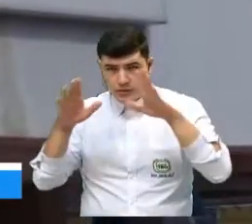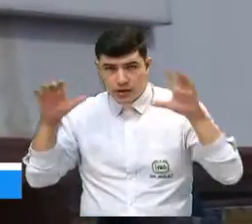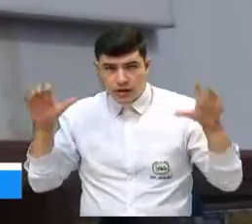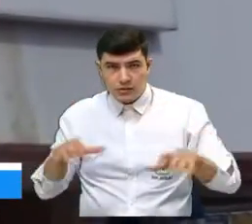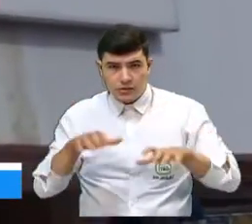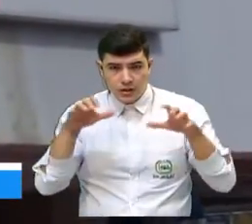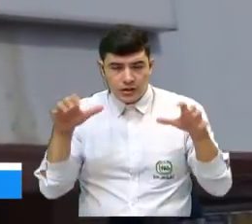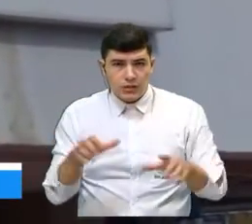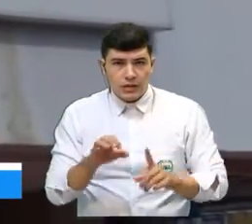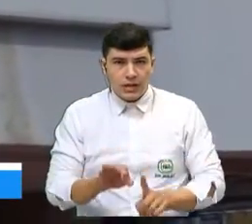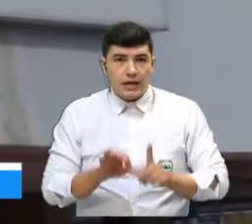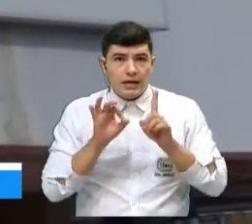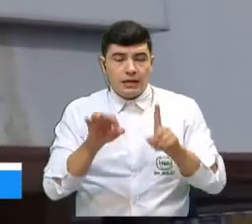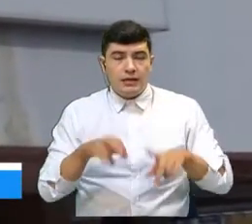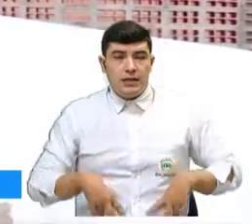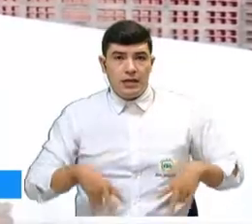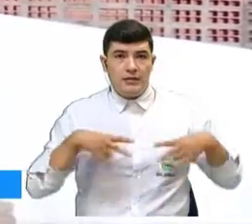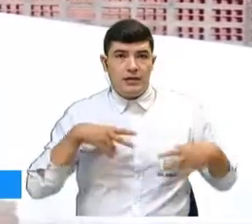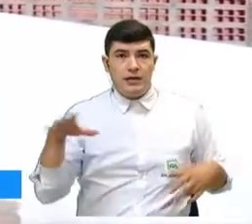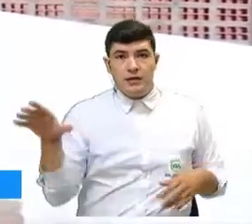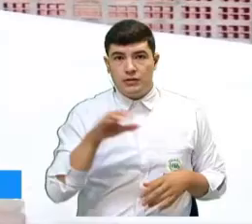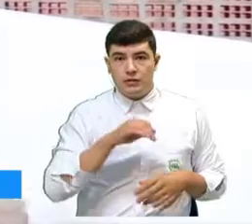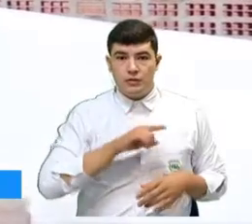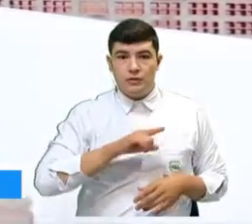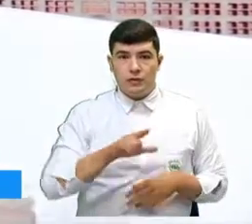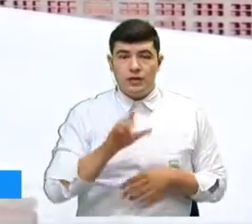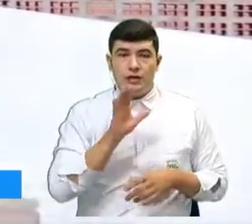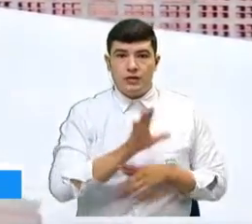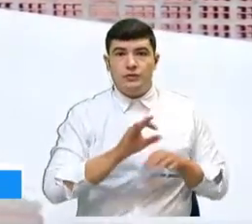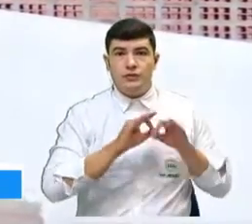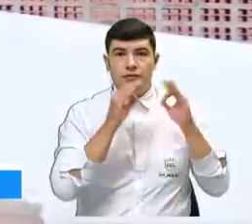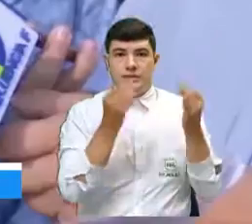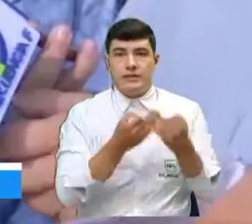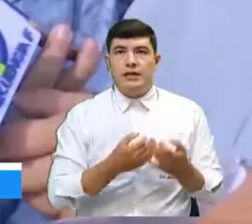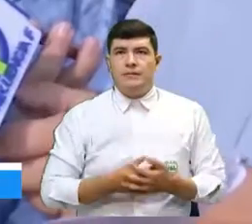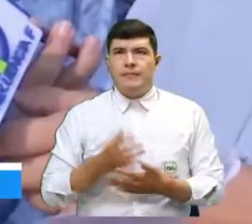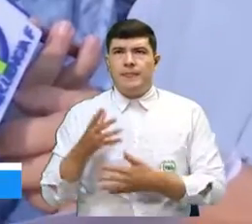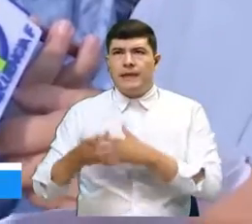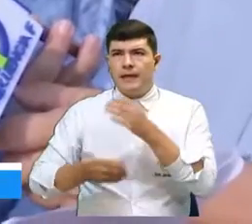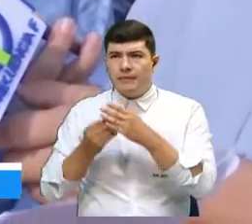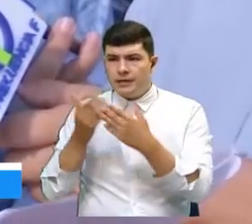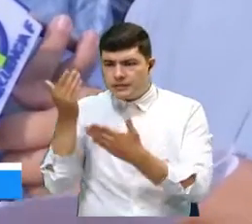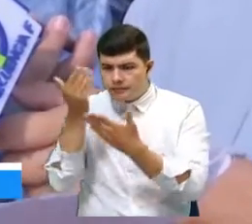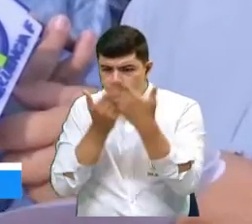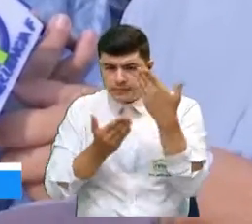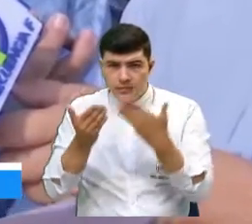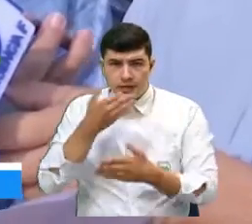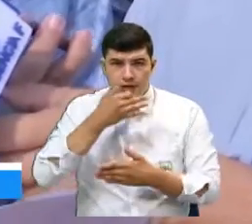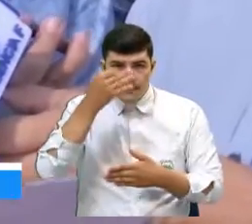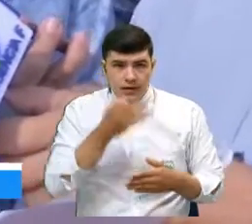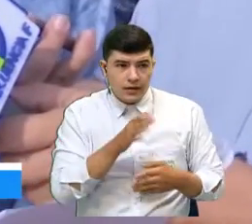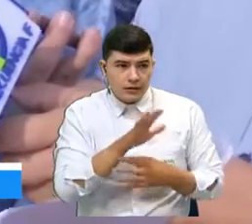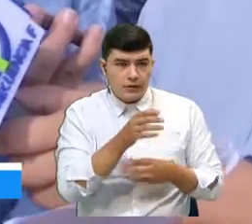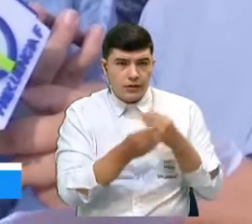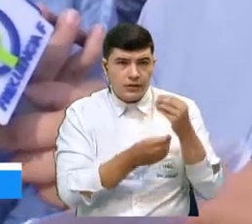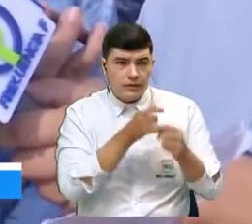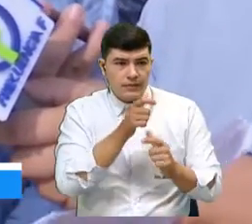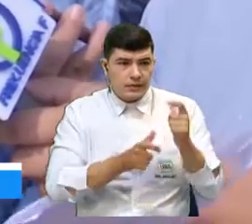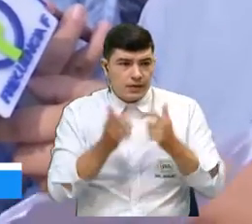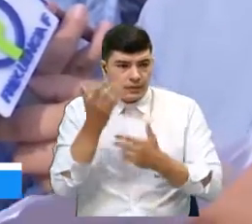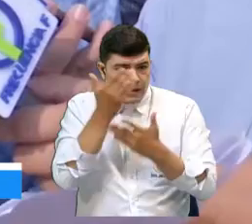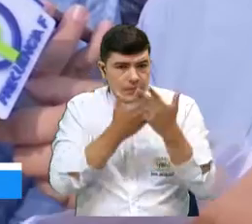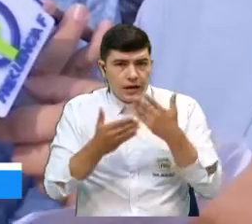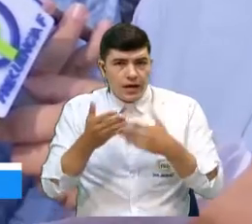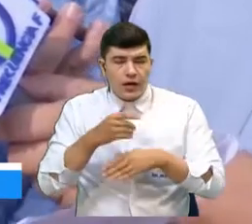riesgos y se les garantice la vida a los líderes y sus familias. En tema de los estudios de nivel de riesgo que realizan los analistas, que